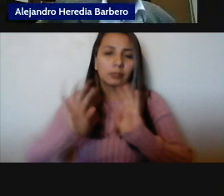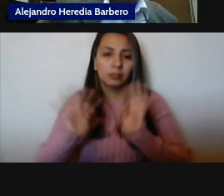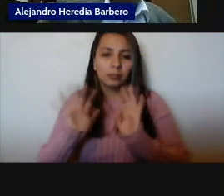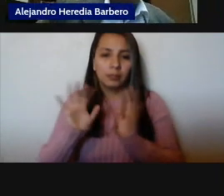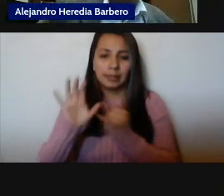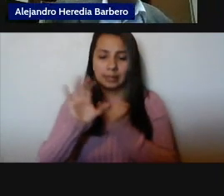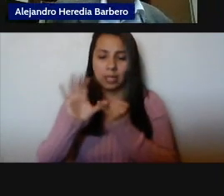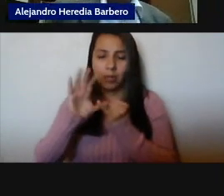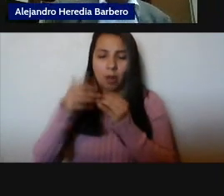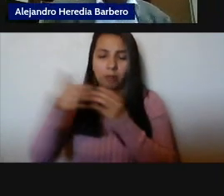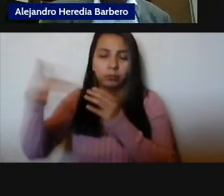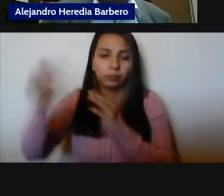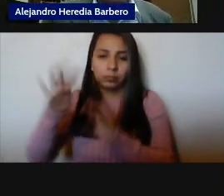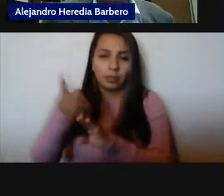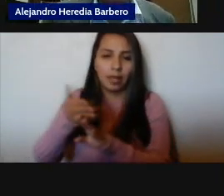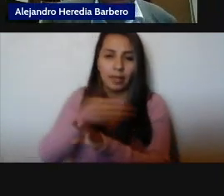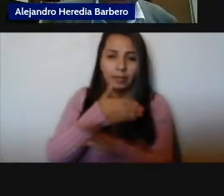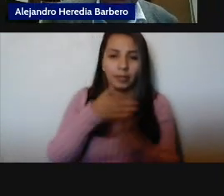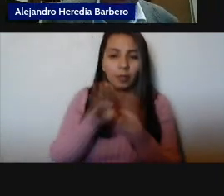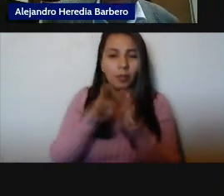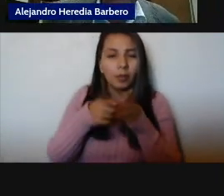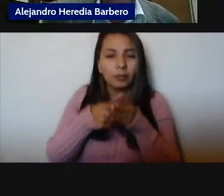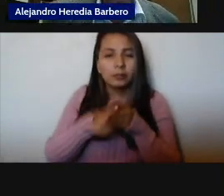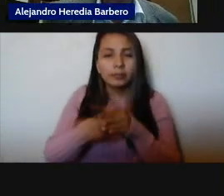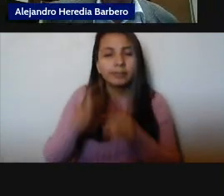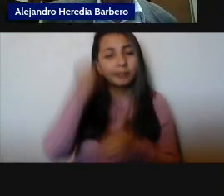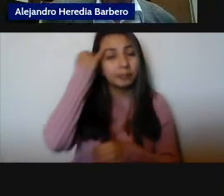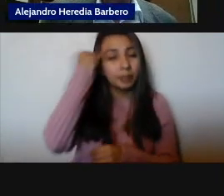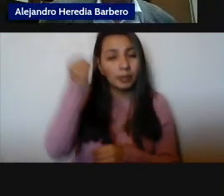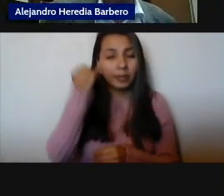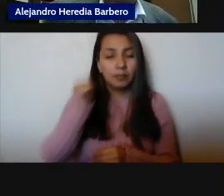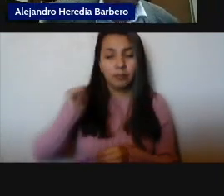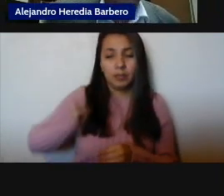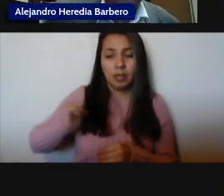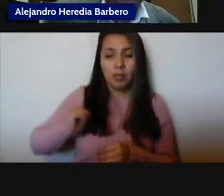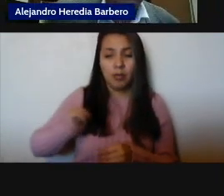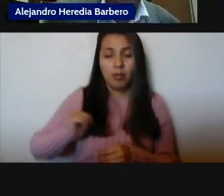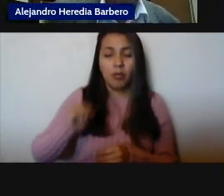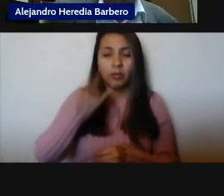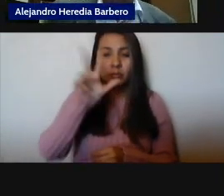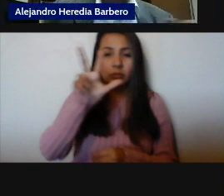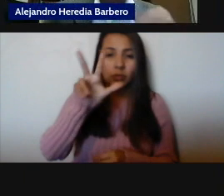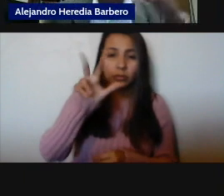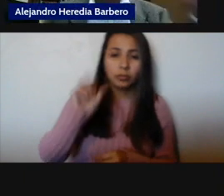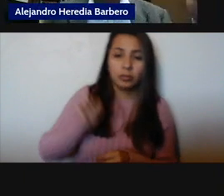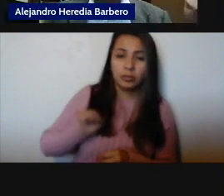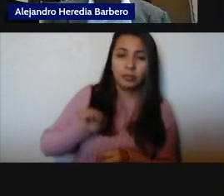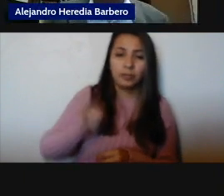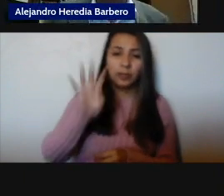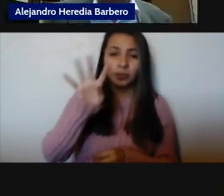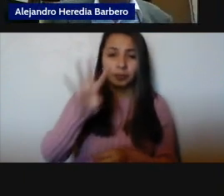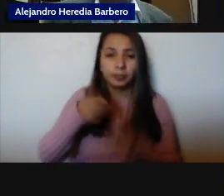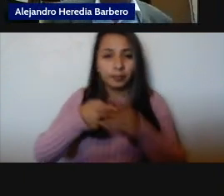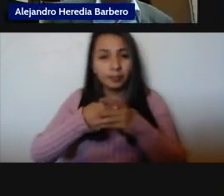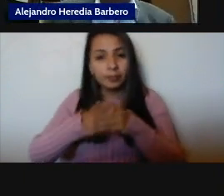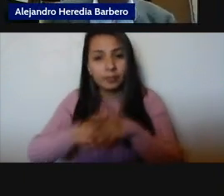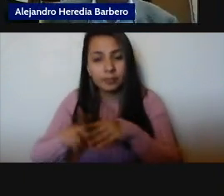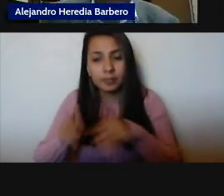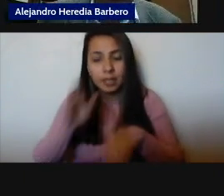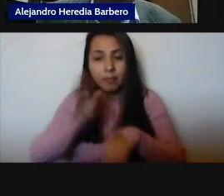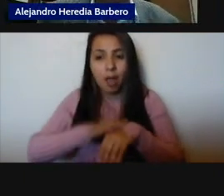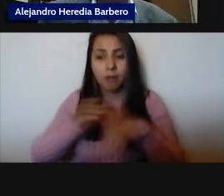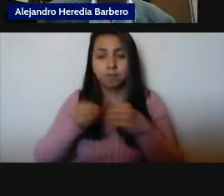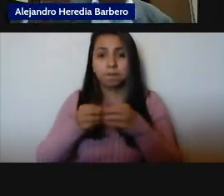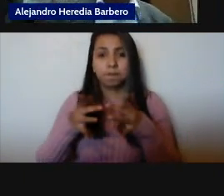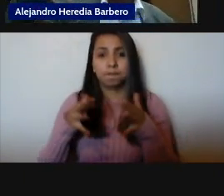por ejemplo, o sin la maquinaria celular. Pues imaginemos un siglo XVIII, siglo XIX, en donde comienza a haber una gran industrialización,